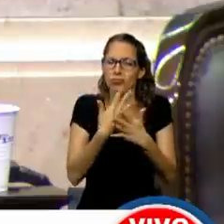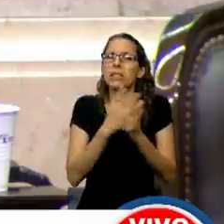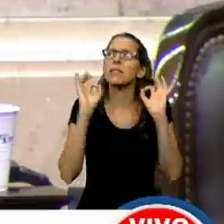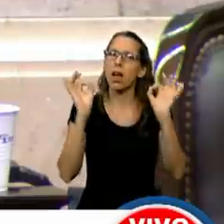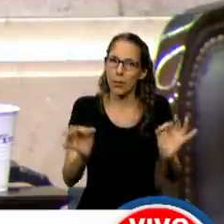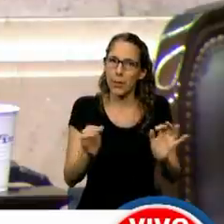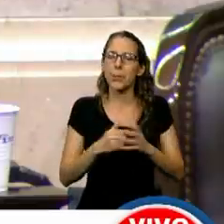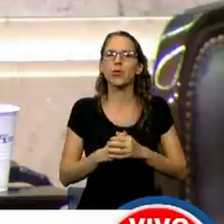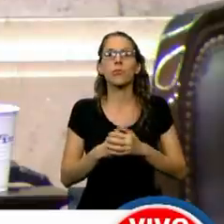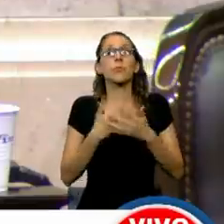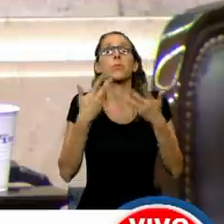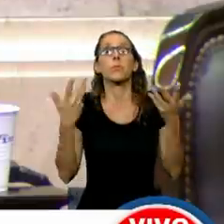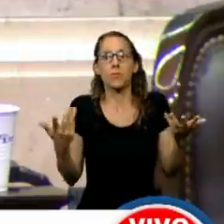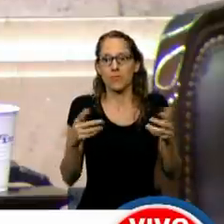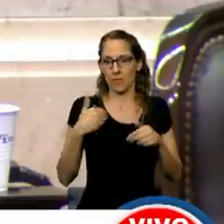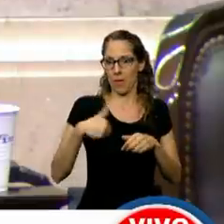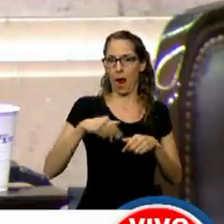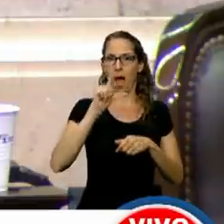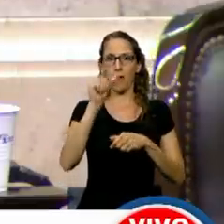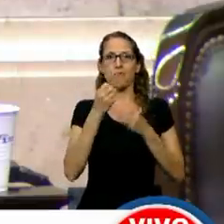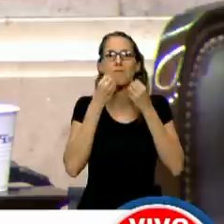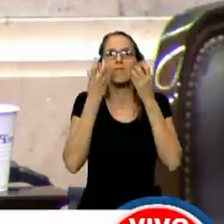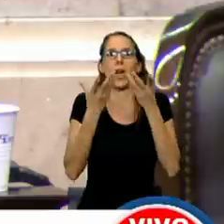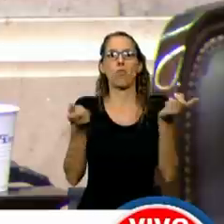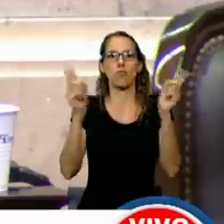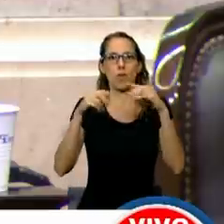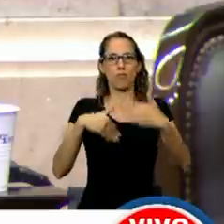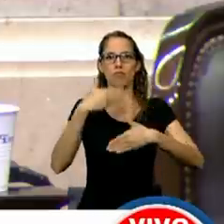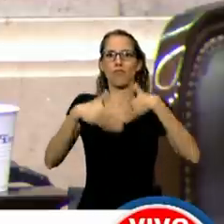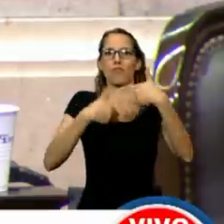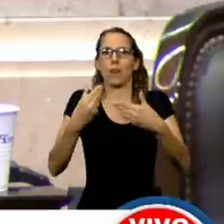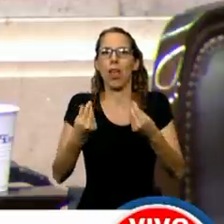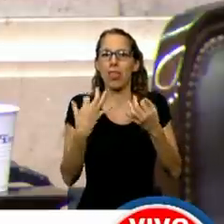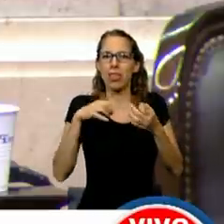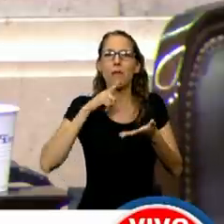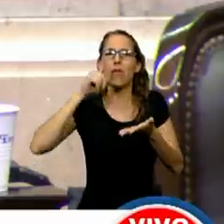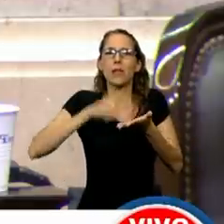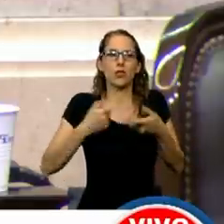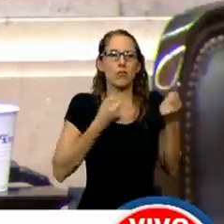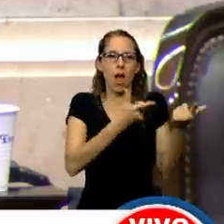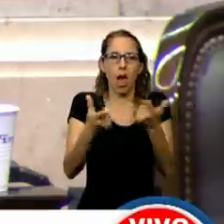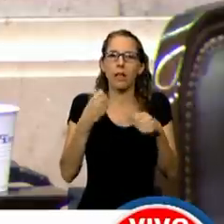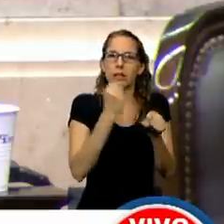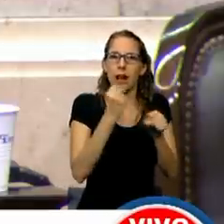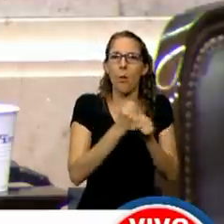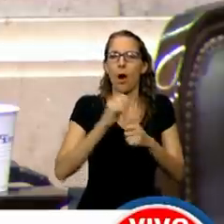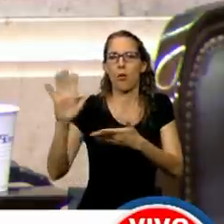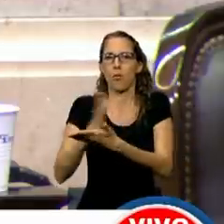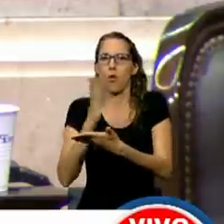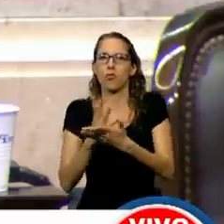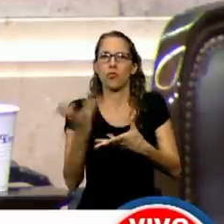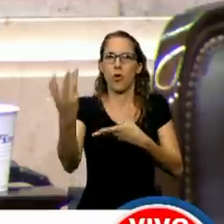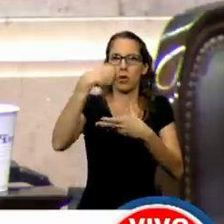para consolidar este crecimiento con esta política de trabajo de producción de inclusión social